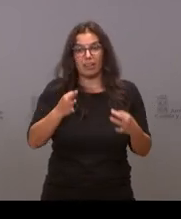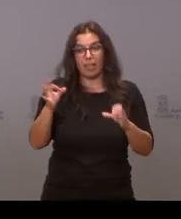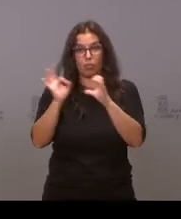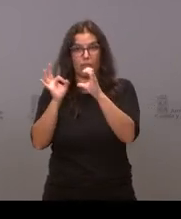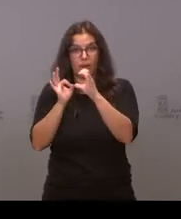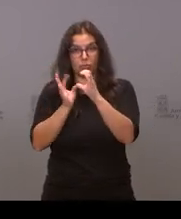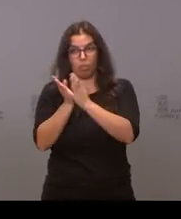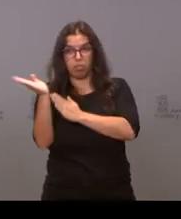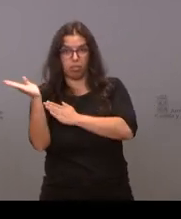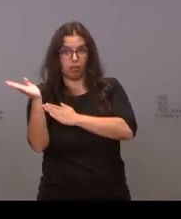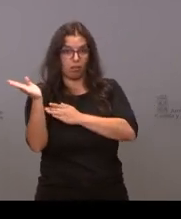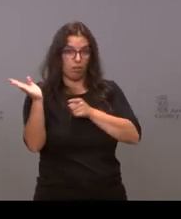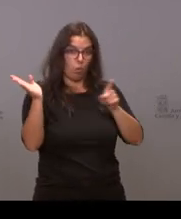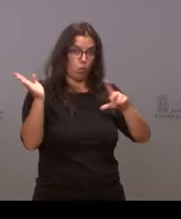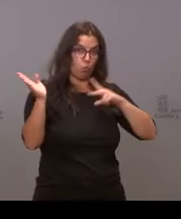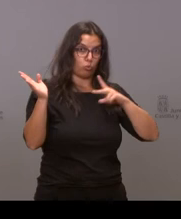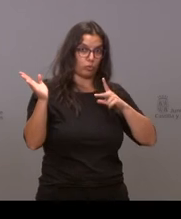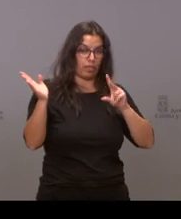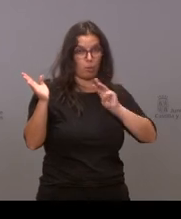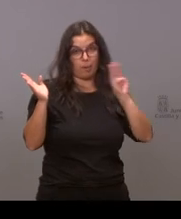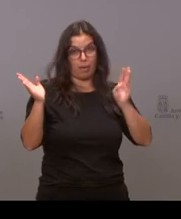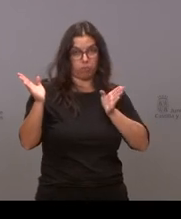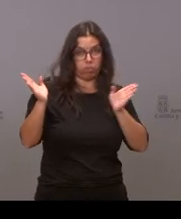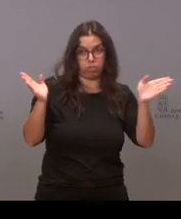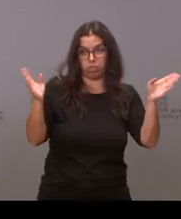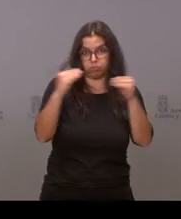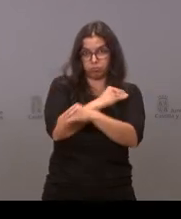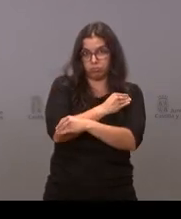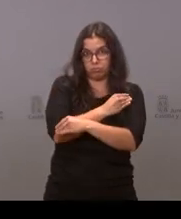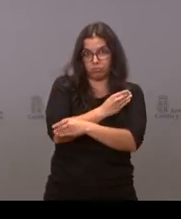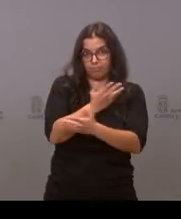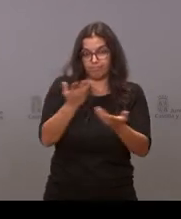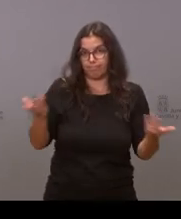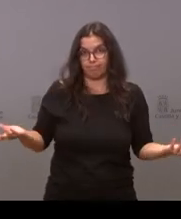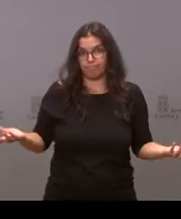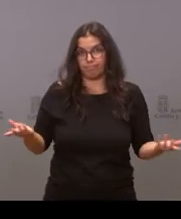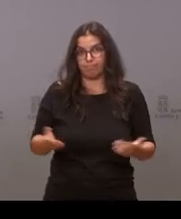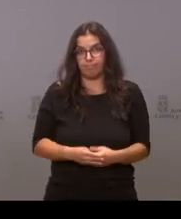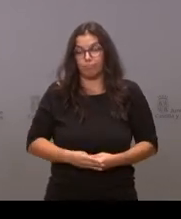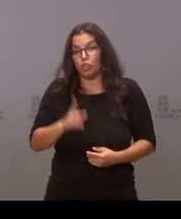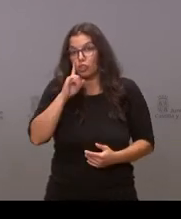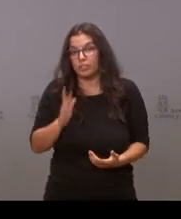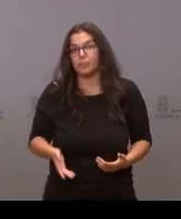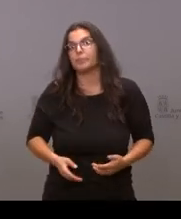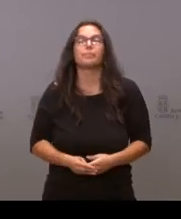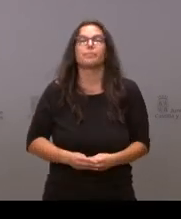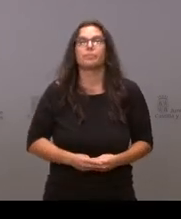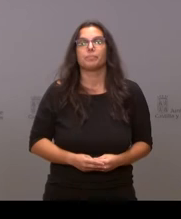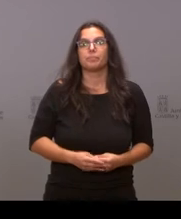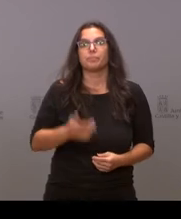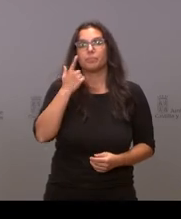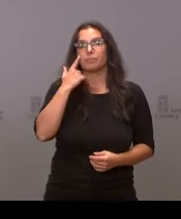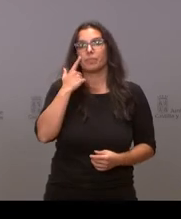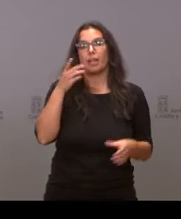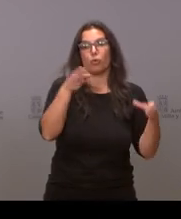y usted su partido están dando otro tipo de normas no se mire yo más allá de fuerzas